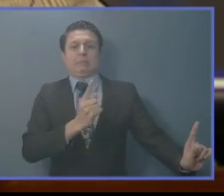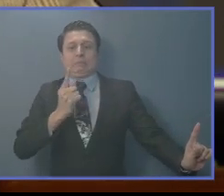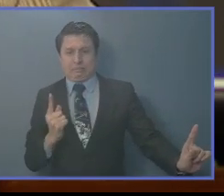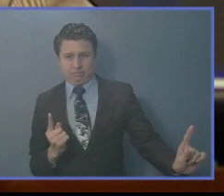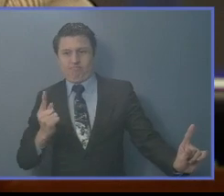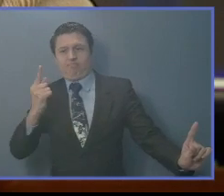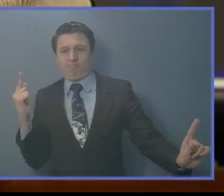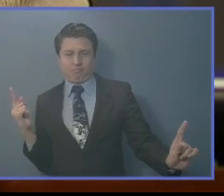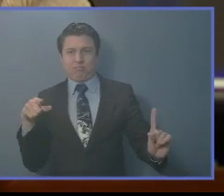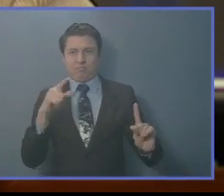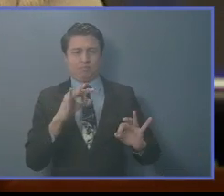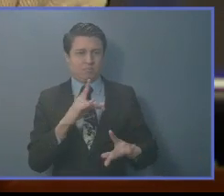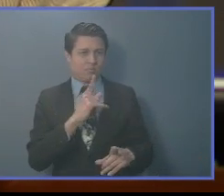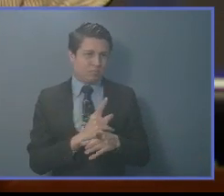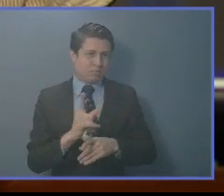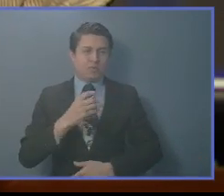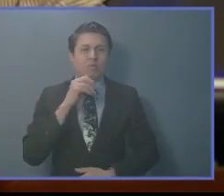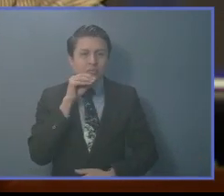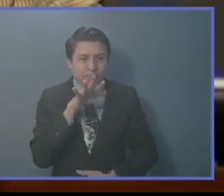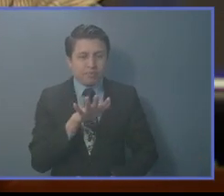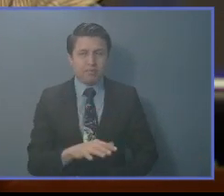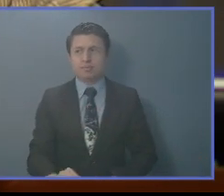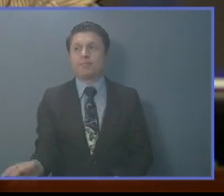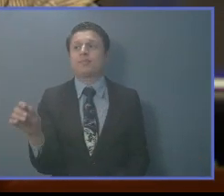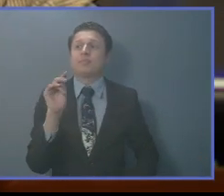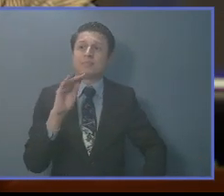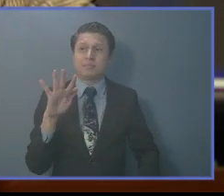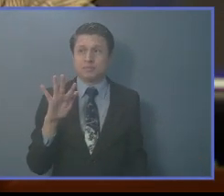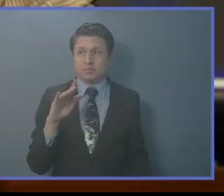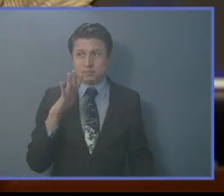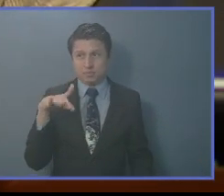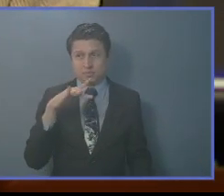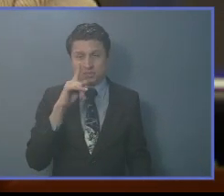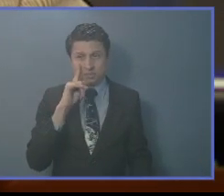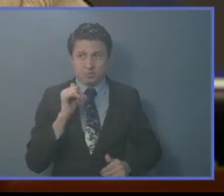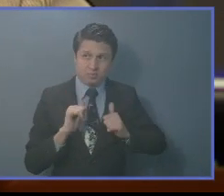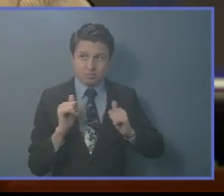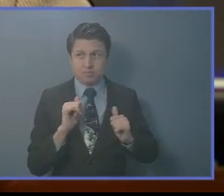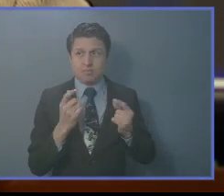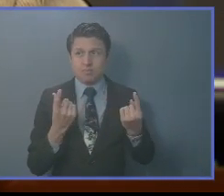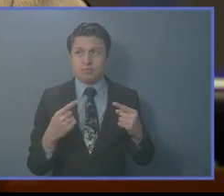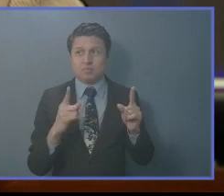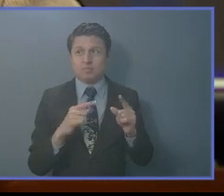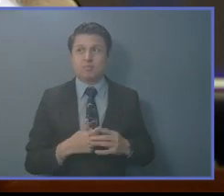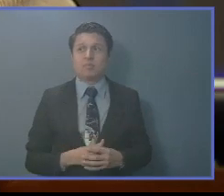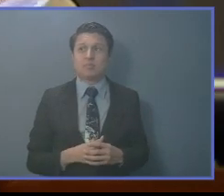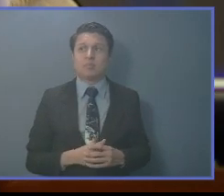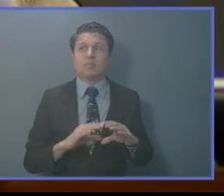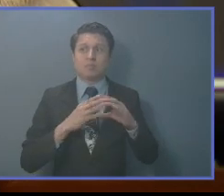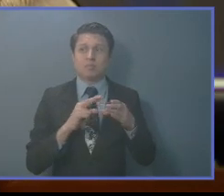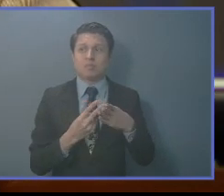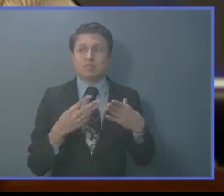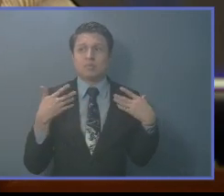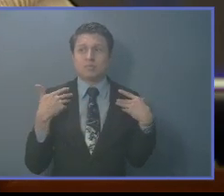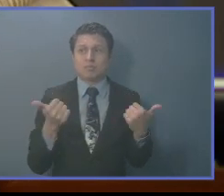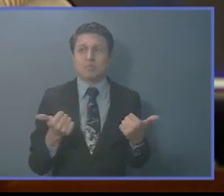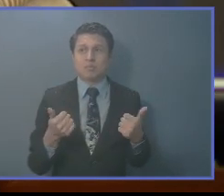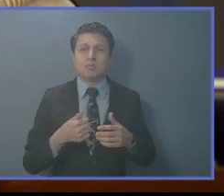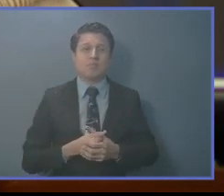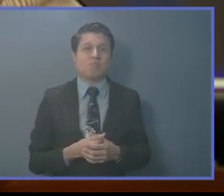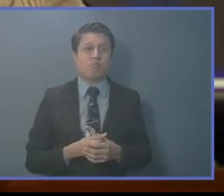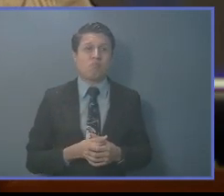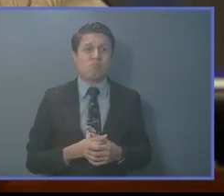empresa. 25. Limitar el acceso a las salas de ventas de una persona por grupo familiar.